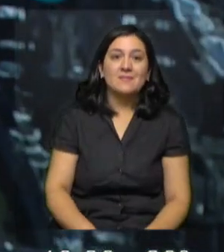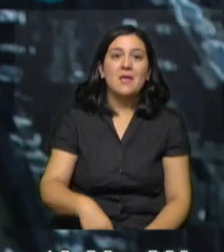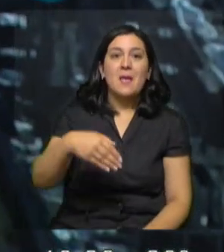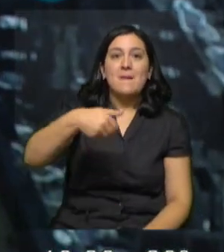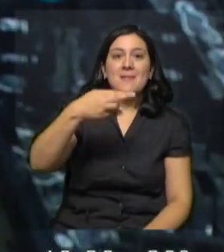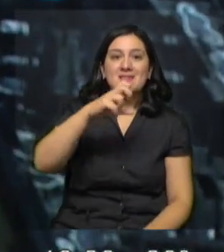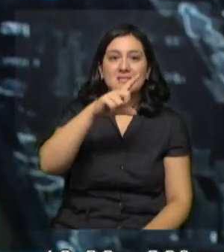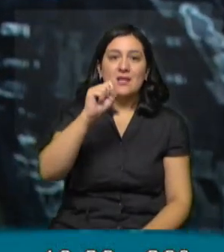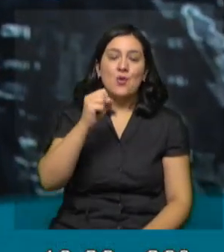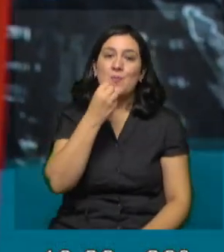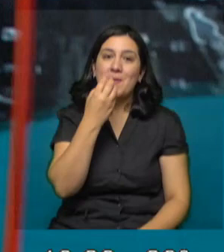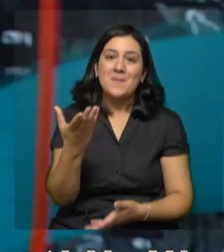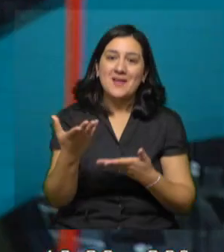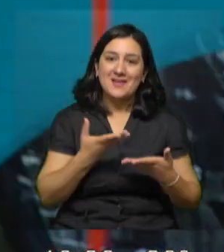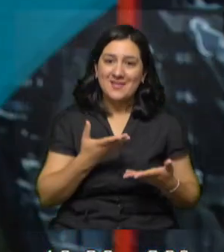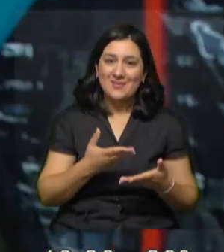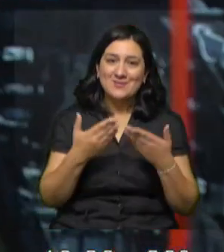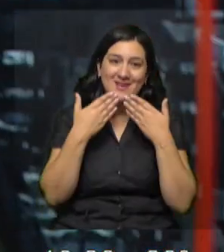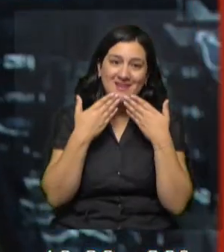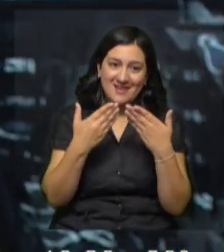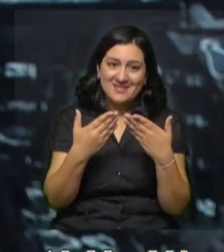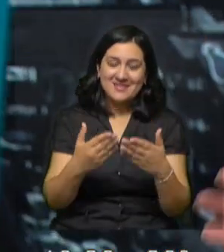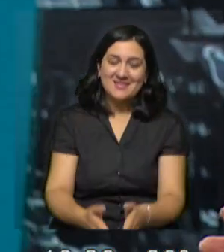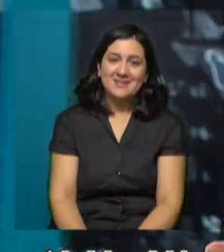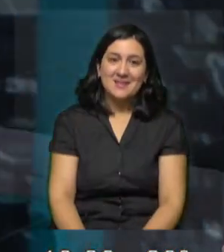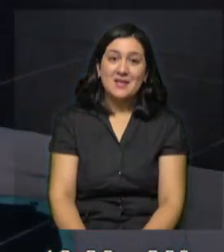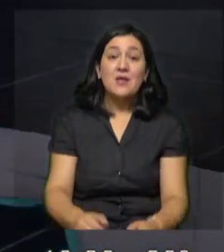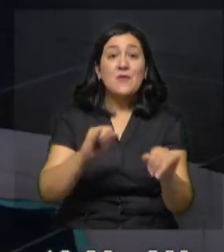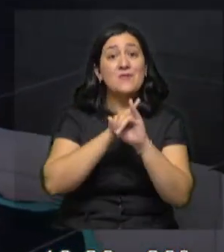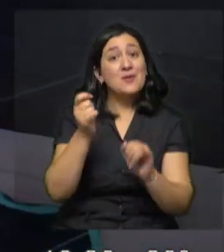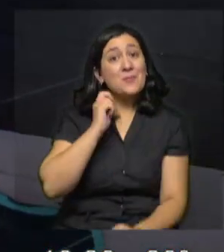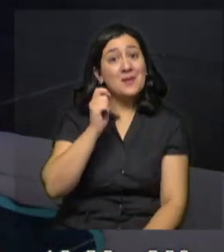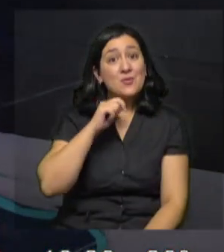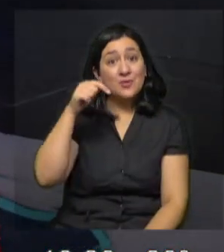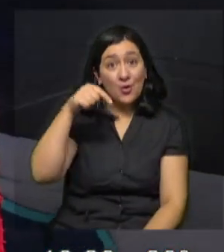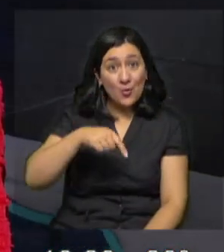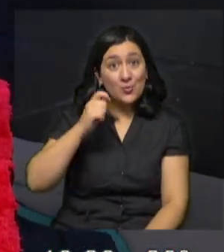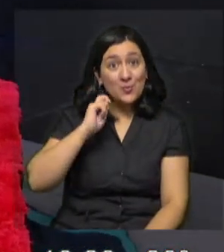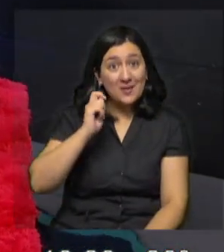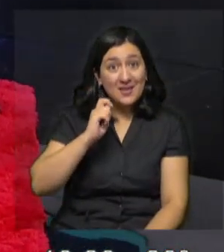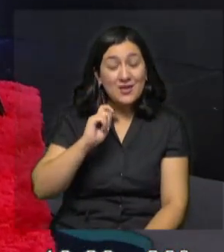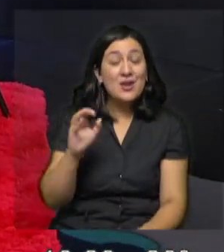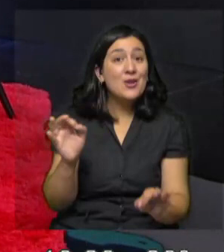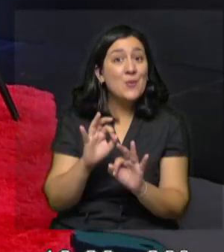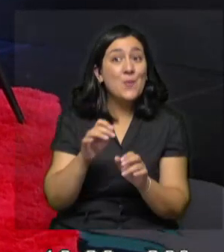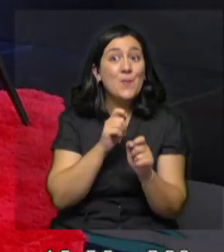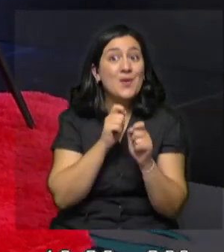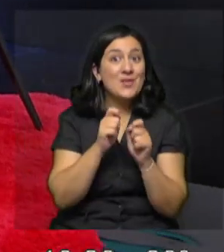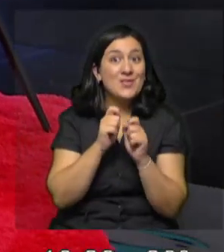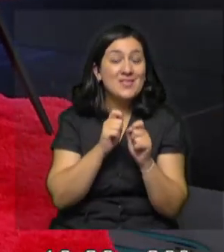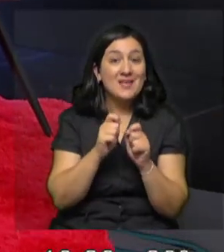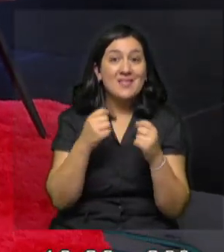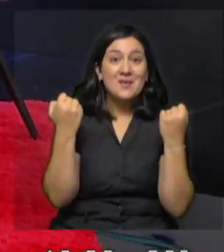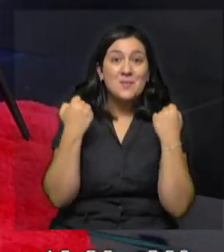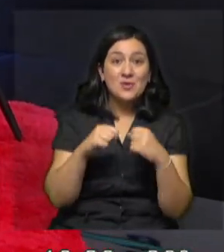Broly. Bueno, muchas gracias por la invitación y bueno, es un gusto estar acá. Feliz cumpleaños. ¿Por qué es tu cumpleaños? Digo que ningún periodista, y menos un periodista